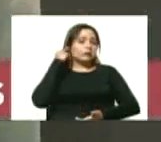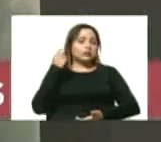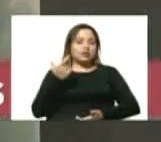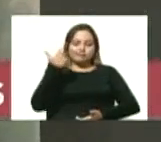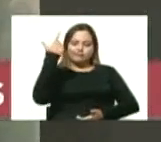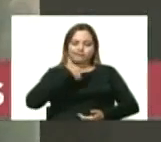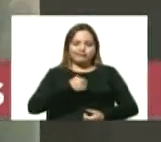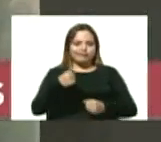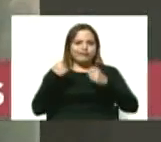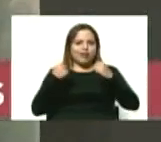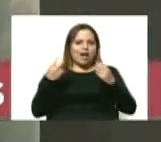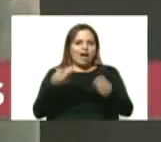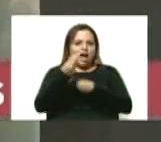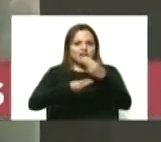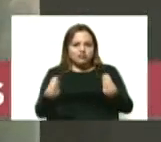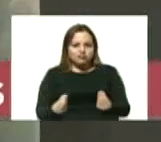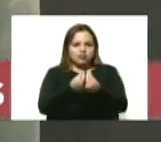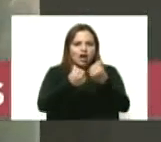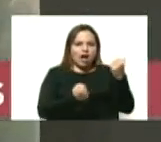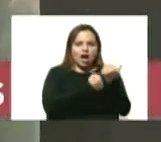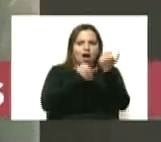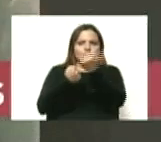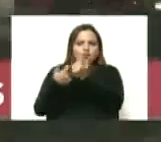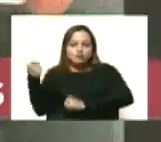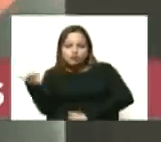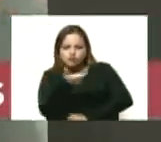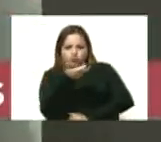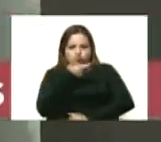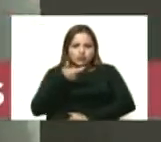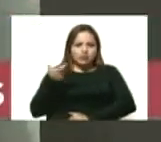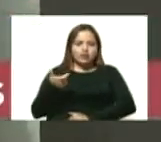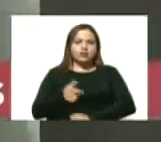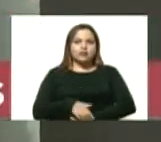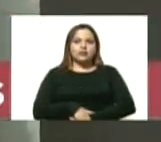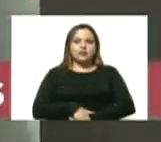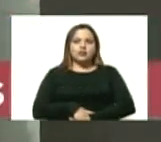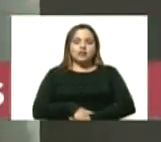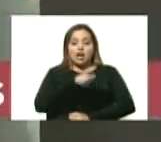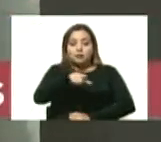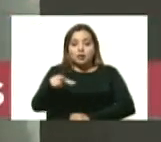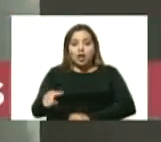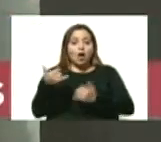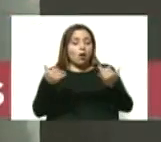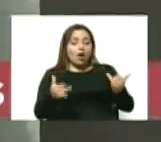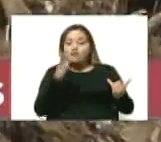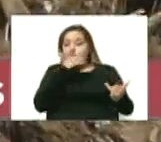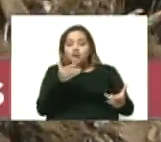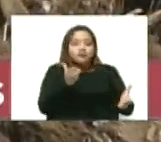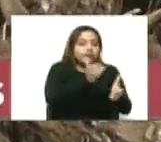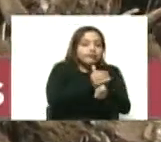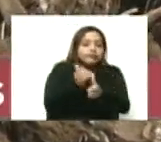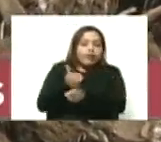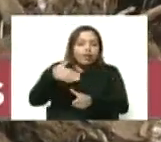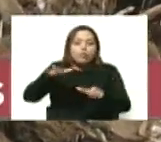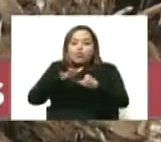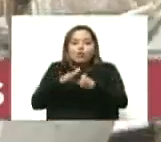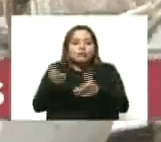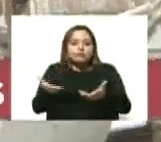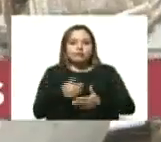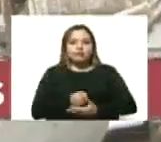paramédicos que hacen el acompañamiento para las búsquedas de a los que aún están desaparecidos, y acompañar justamente